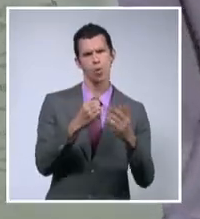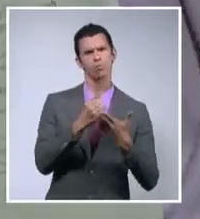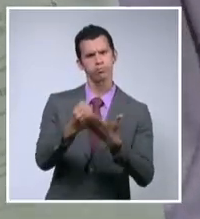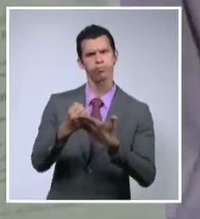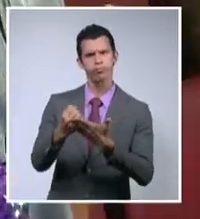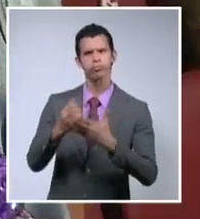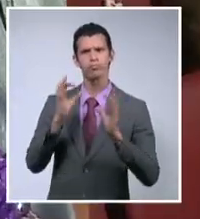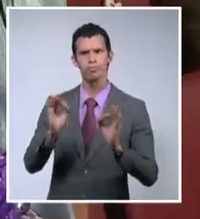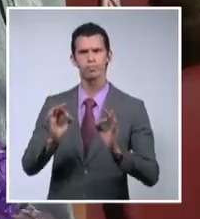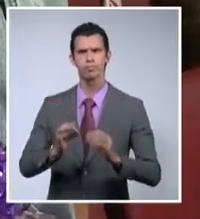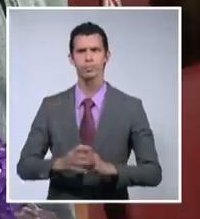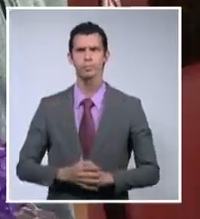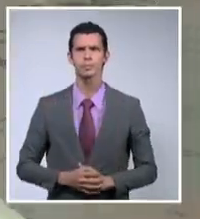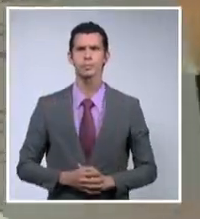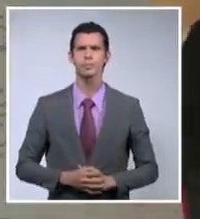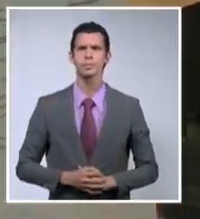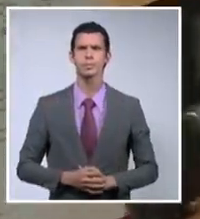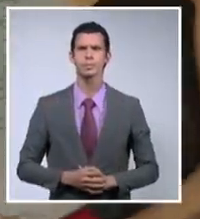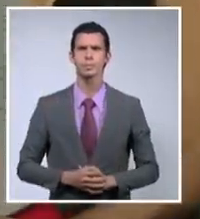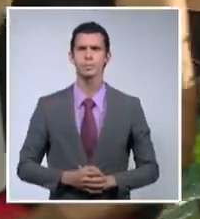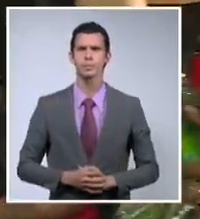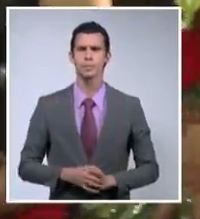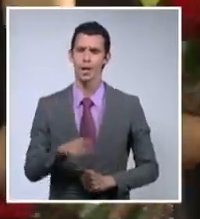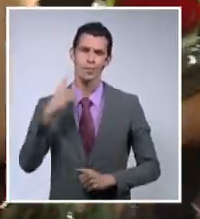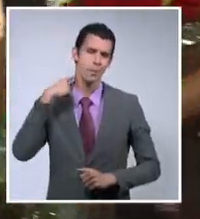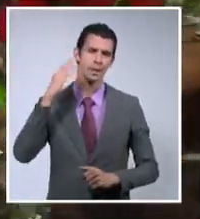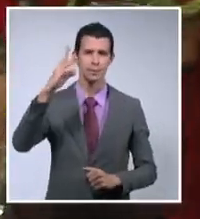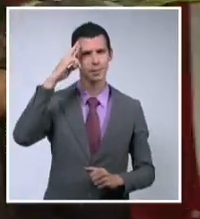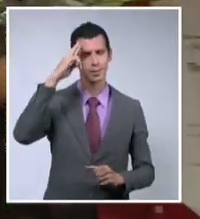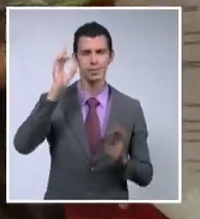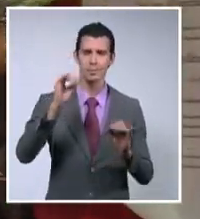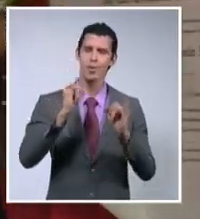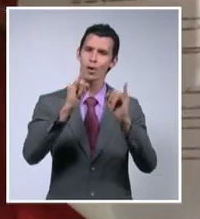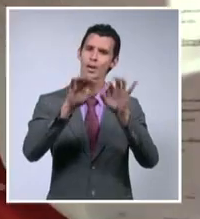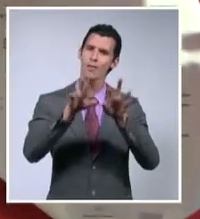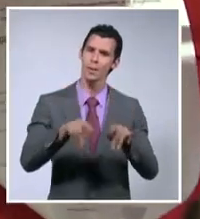de las Ciencias Informáticas en el corazón y siempre serán